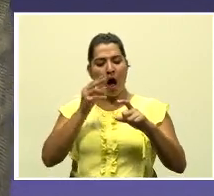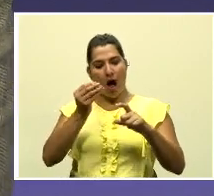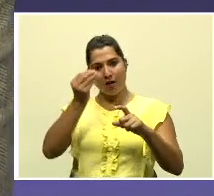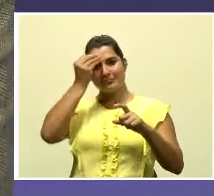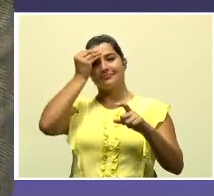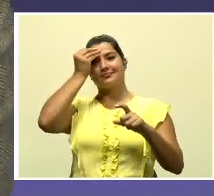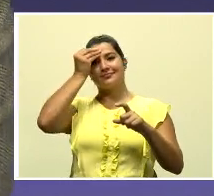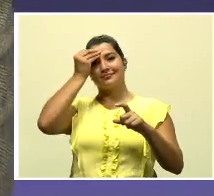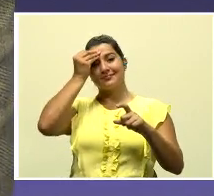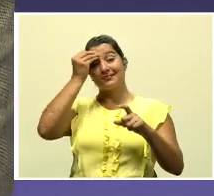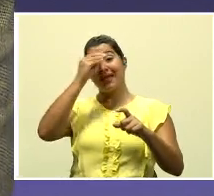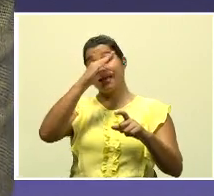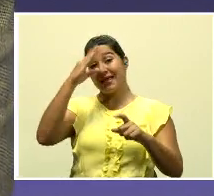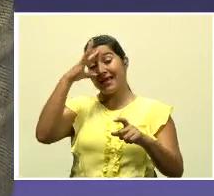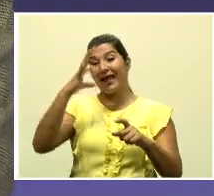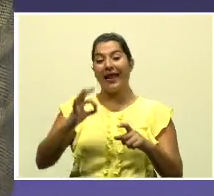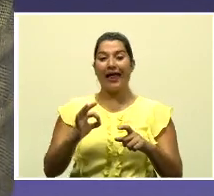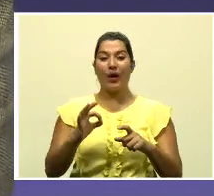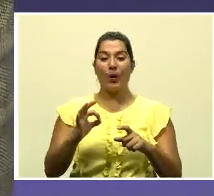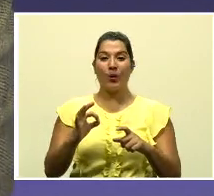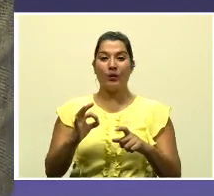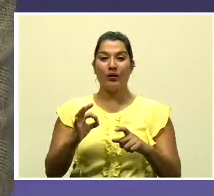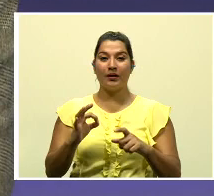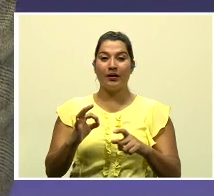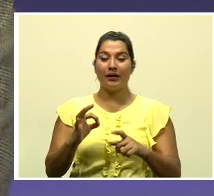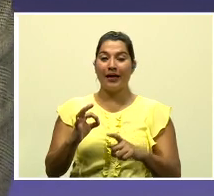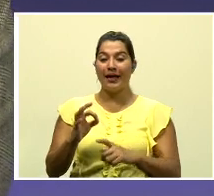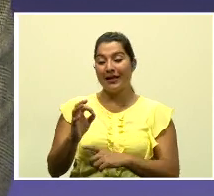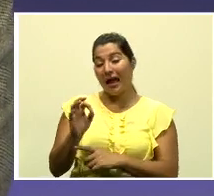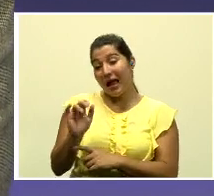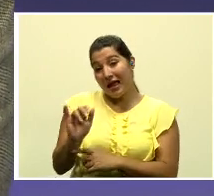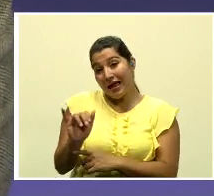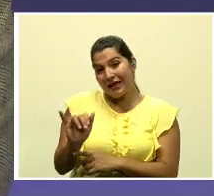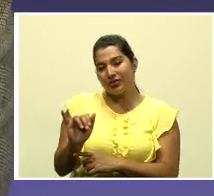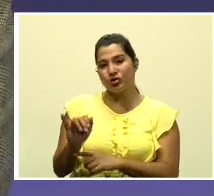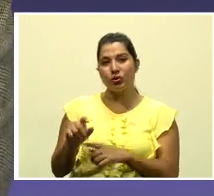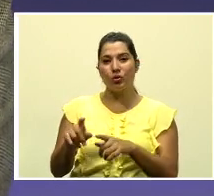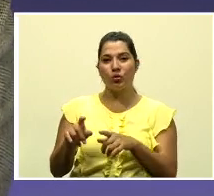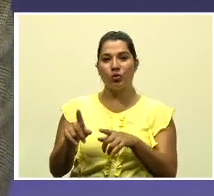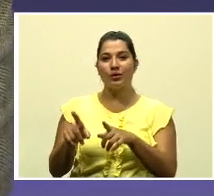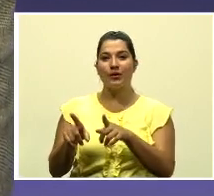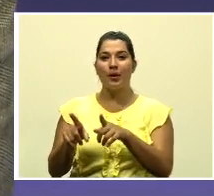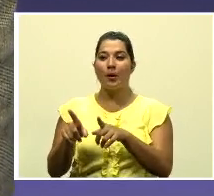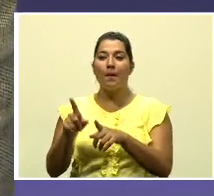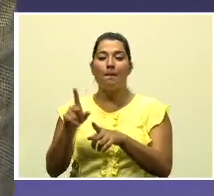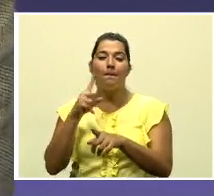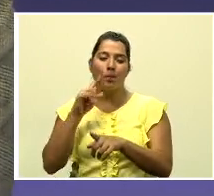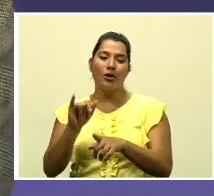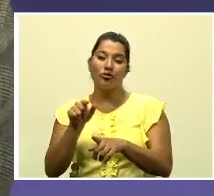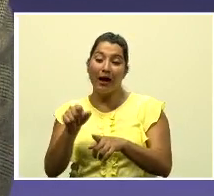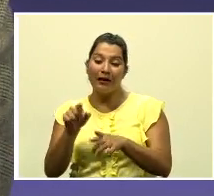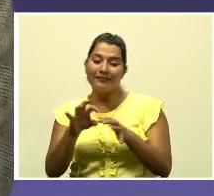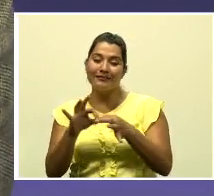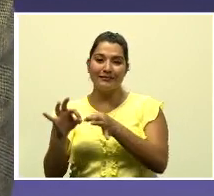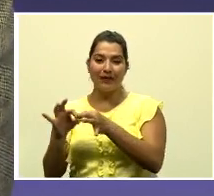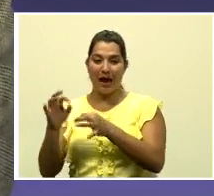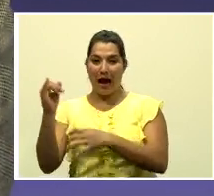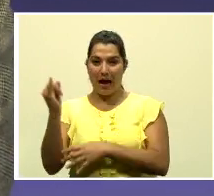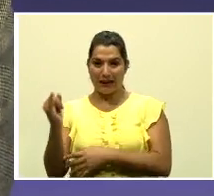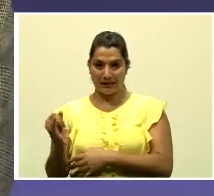memoria, y creo que eso, por ahí creo que también está el fenómeno artístico, ¿verdad?